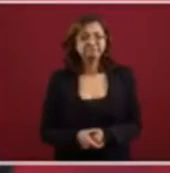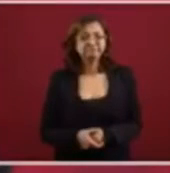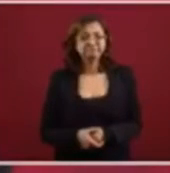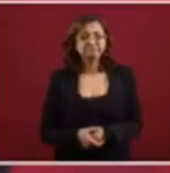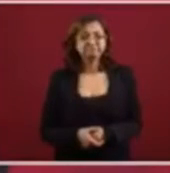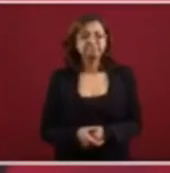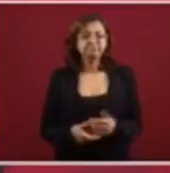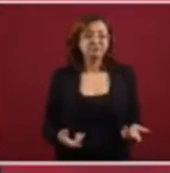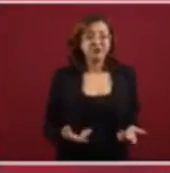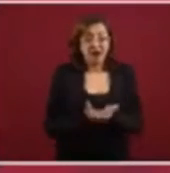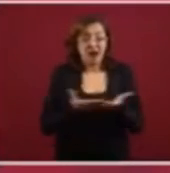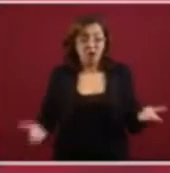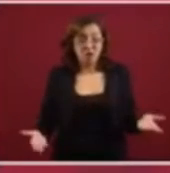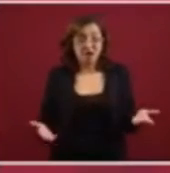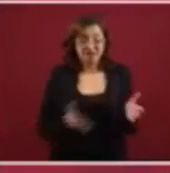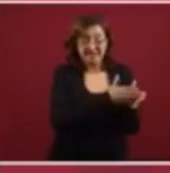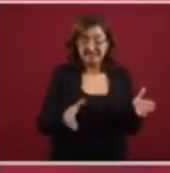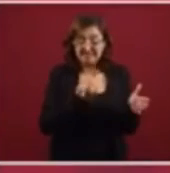en 11 meses